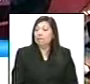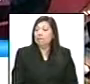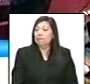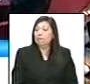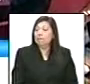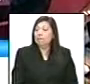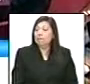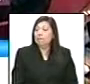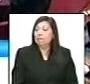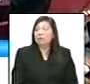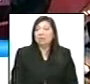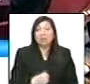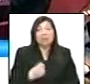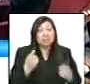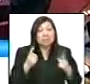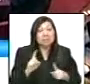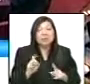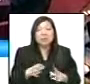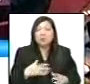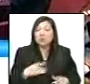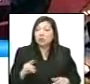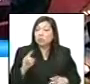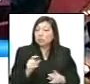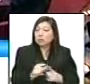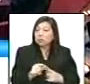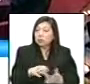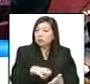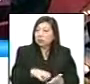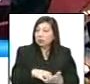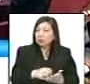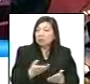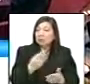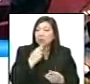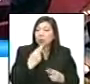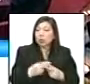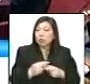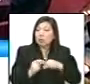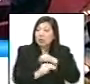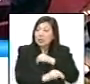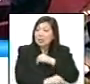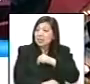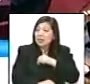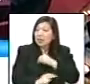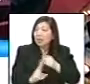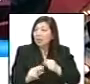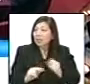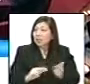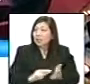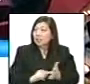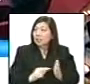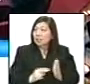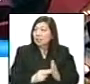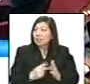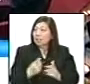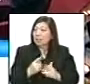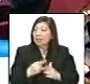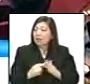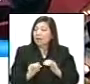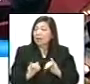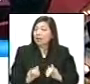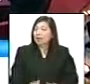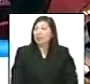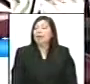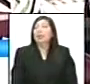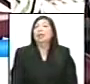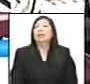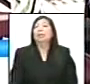Sí, presidenta, yo estoy de acuerdo con que se pueda utilizar la palabra pueblo en lugar de nación. Sin embargo, eso no significa, también para efectos de dejar constancia,